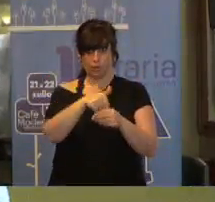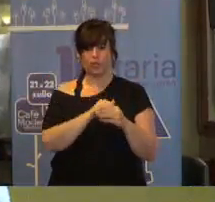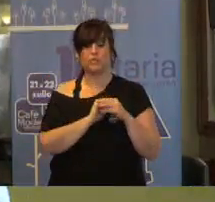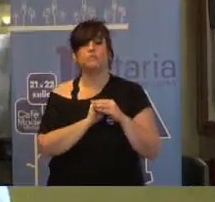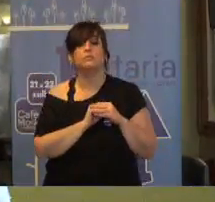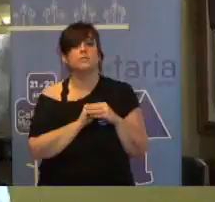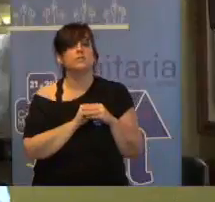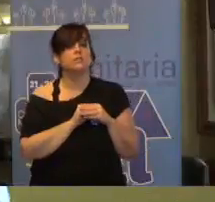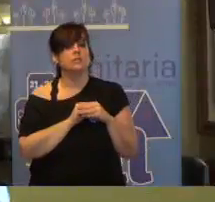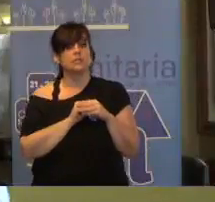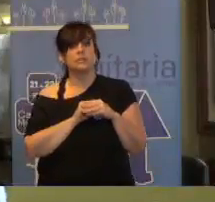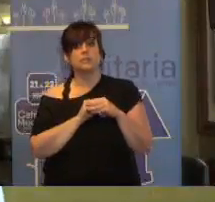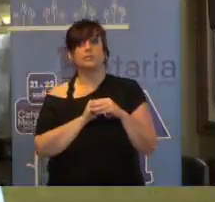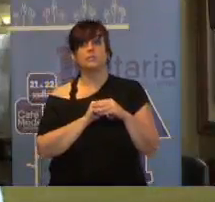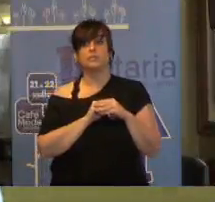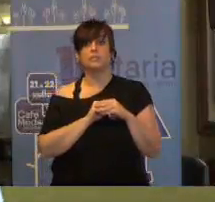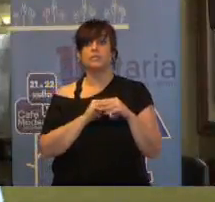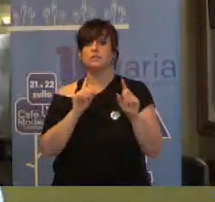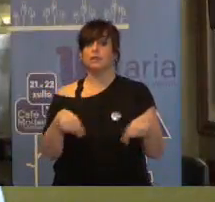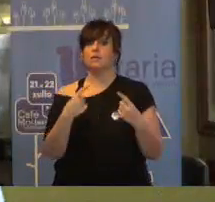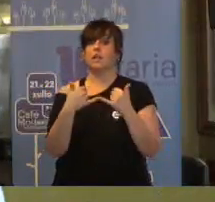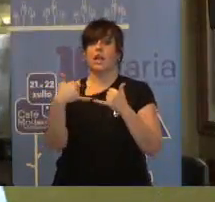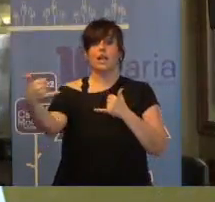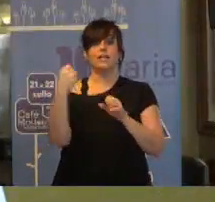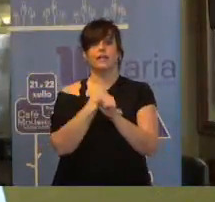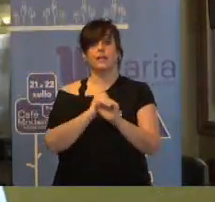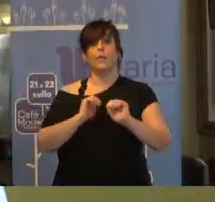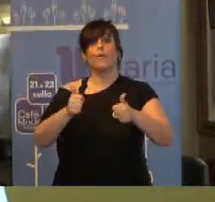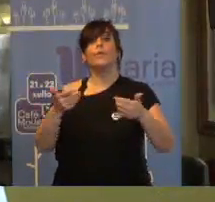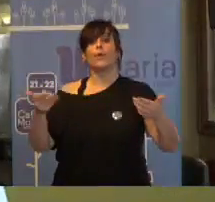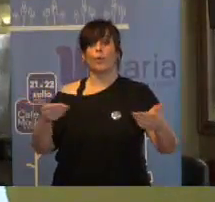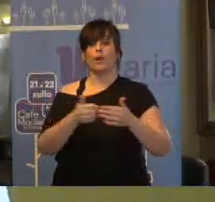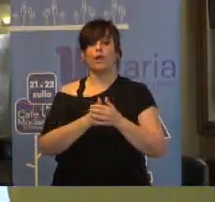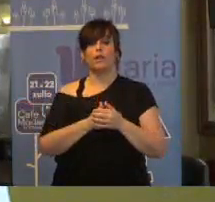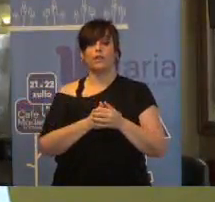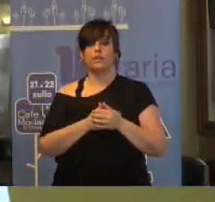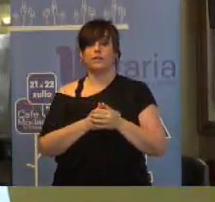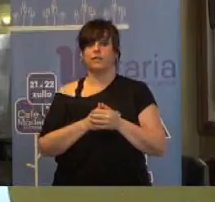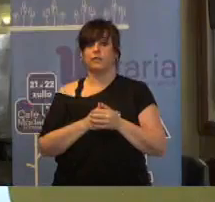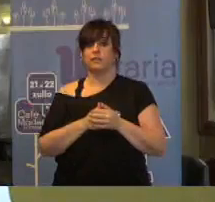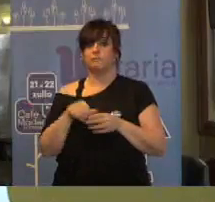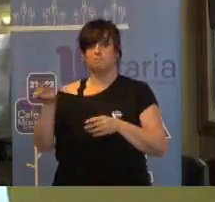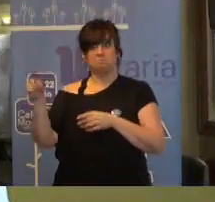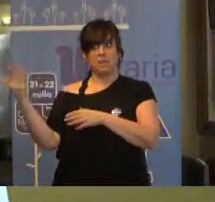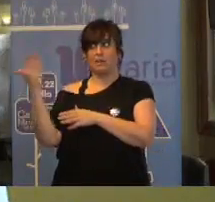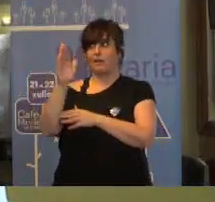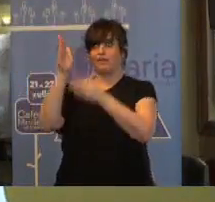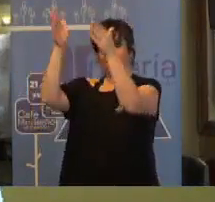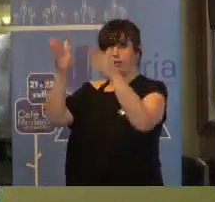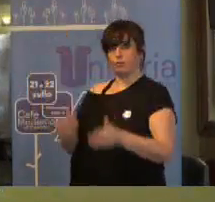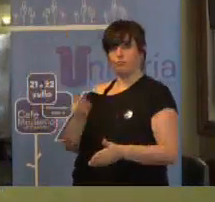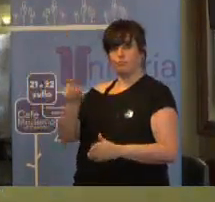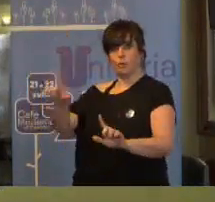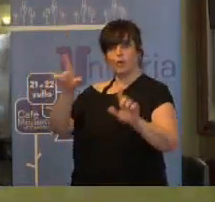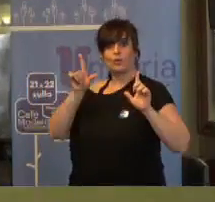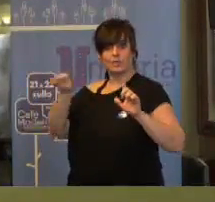pois xa trazamos unha liña de traballo que é basada nel como candidato, na súa figura, non? É